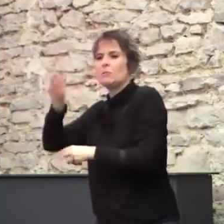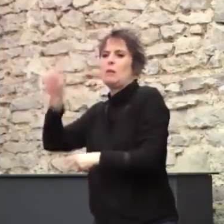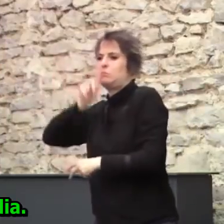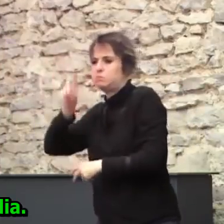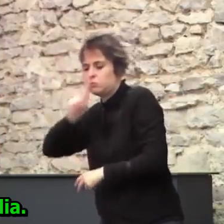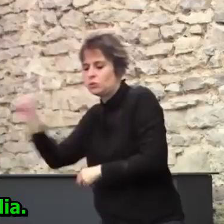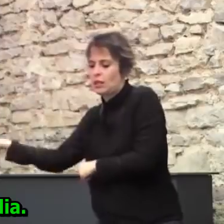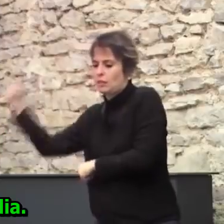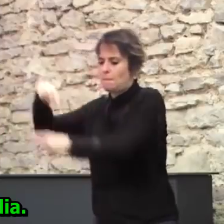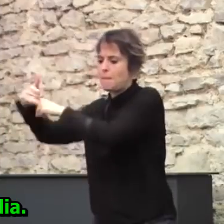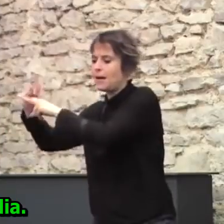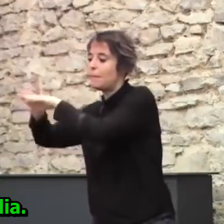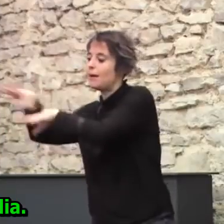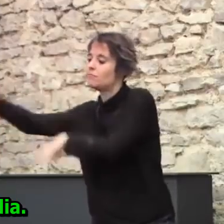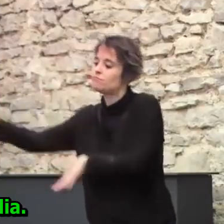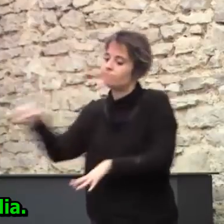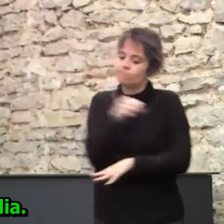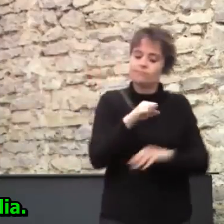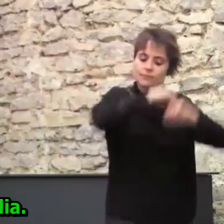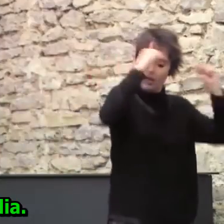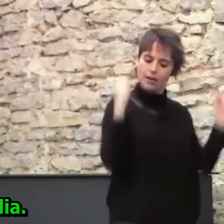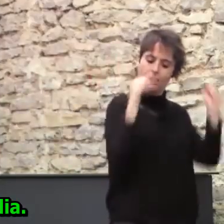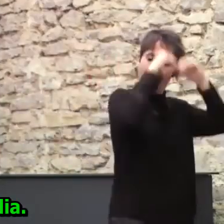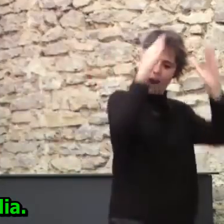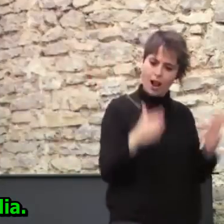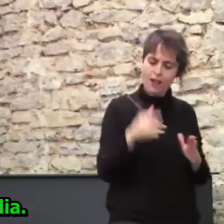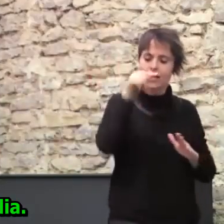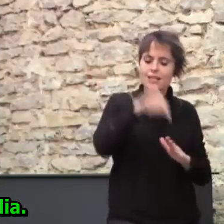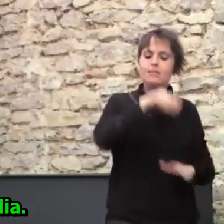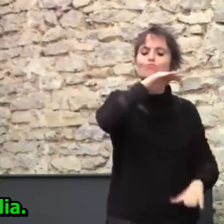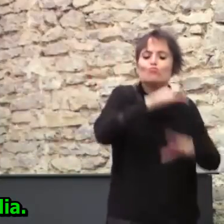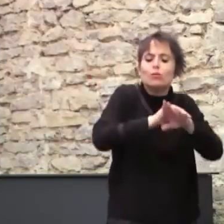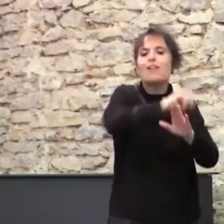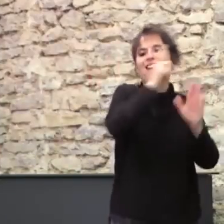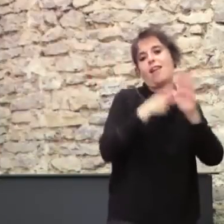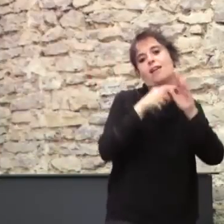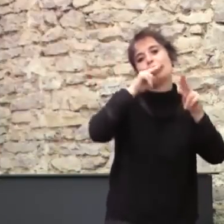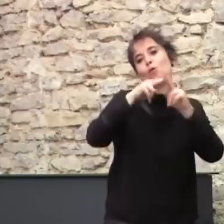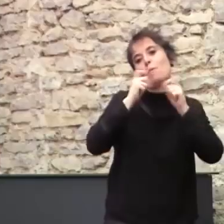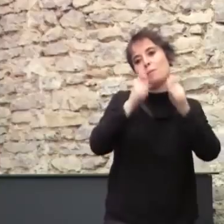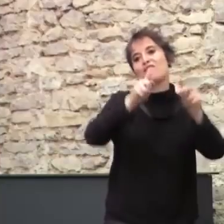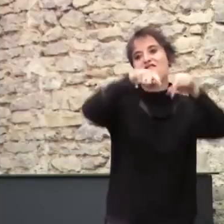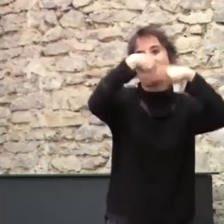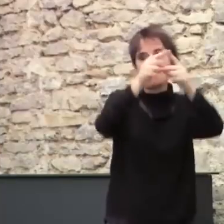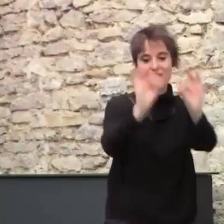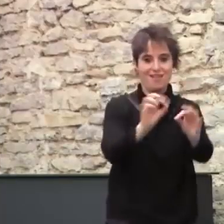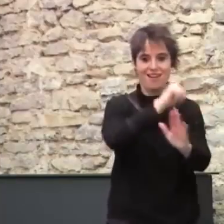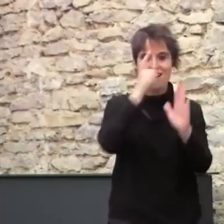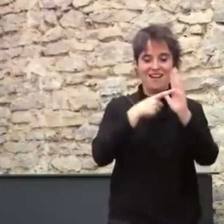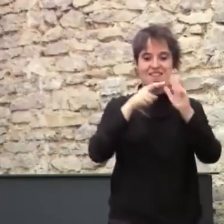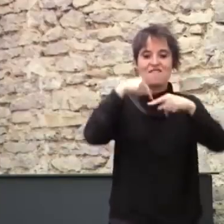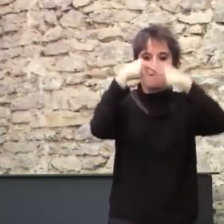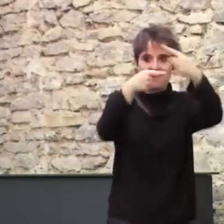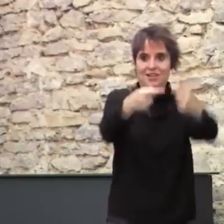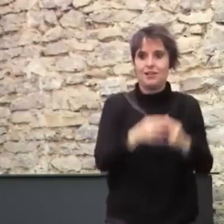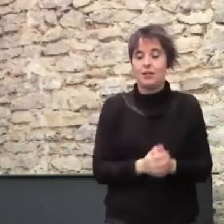los bares, para meterlos en casa, ¿no? Y hacerlos obedecer la ley, digamos, de la familia. Por eso me